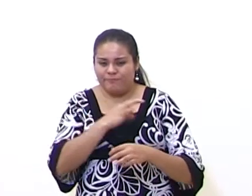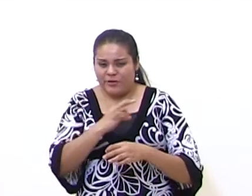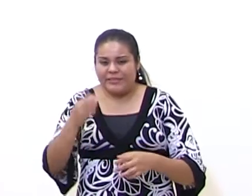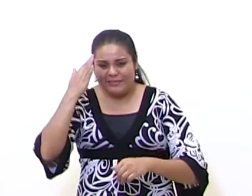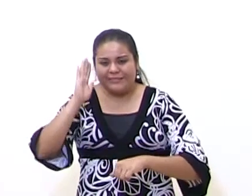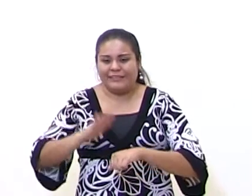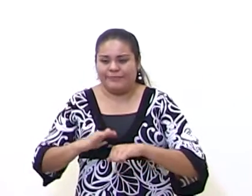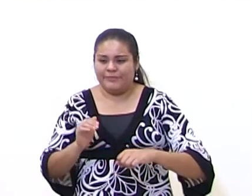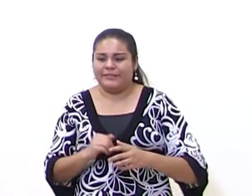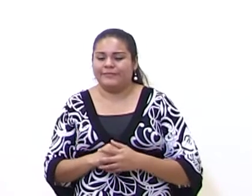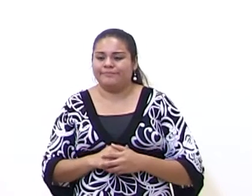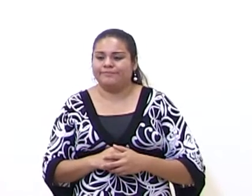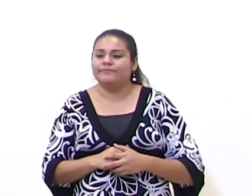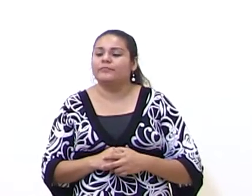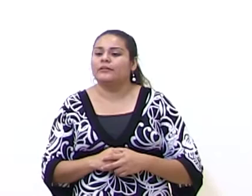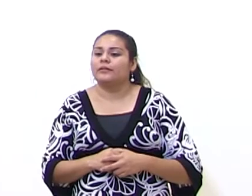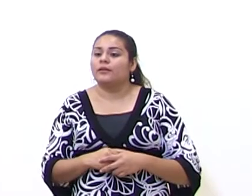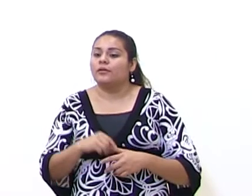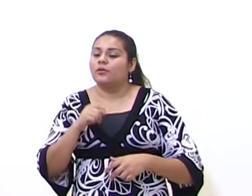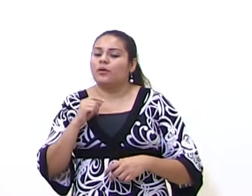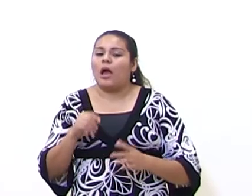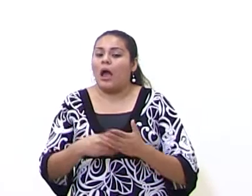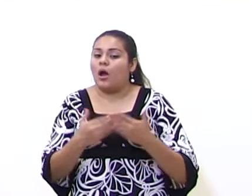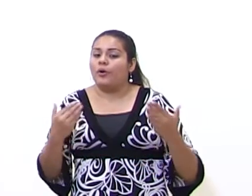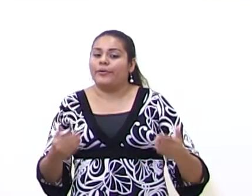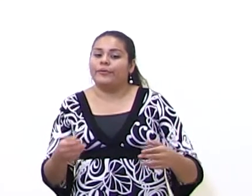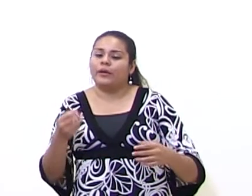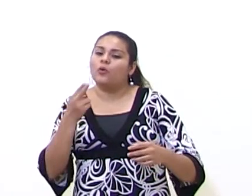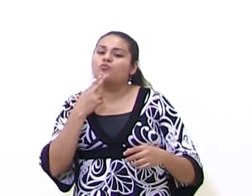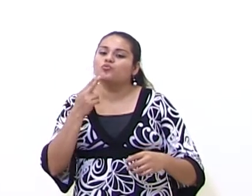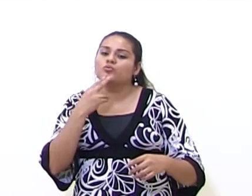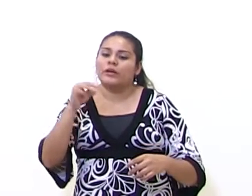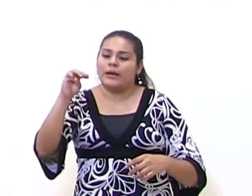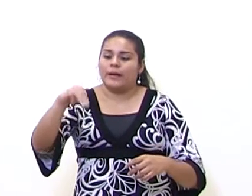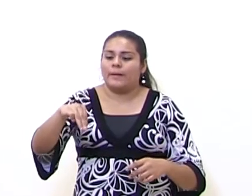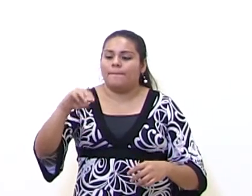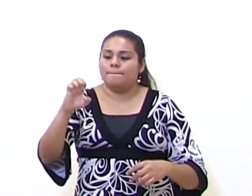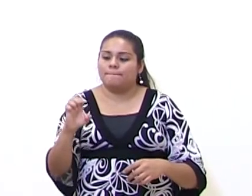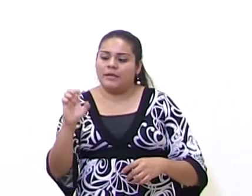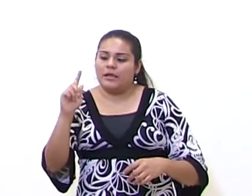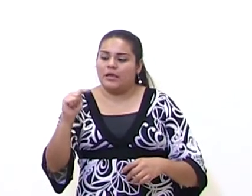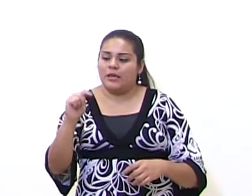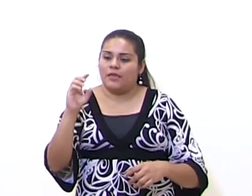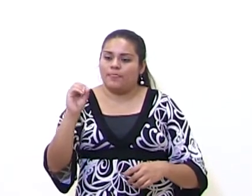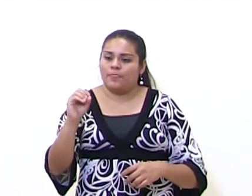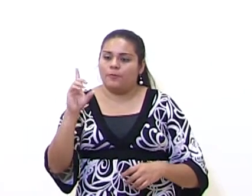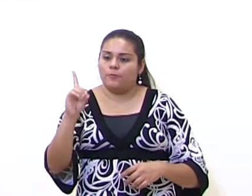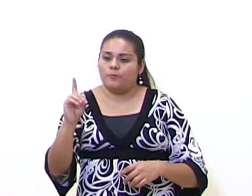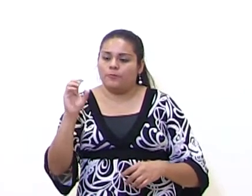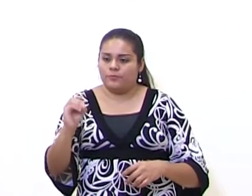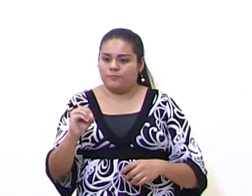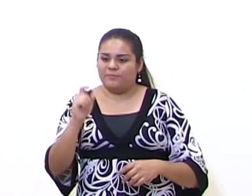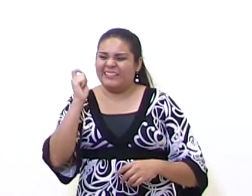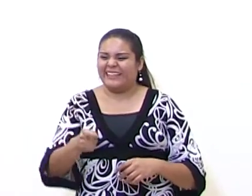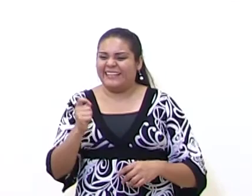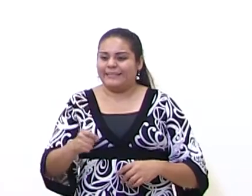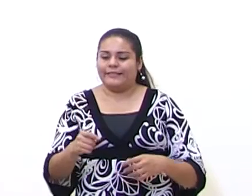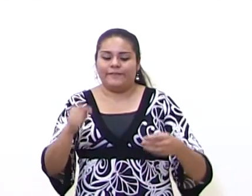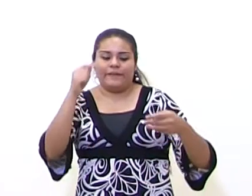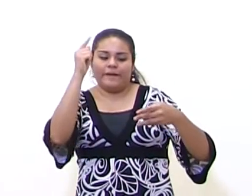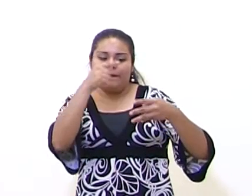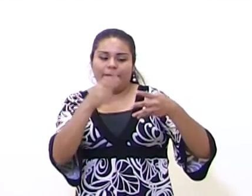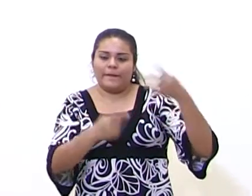método. ¿Qué es el método? El método es el camino, es el procedimiento que vamos a seguir, pues